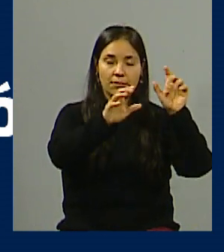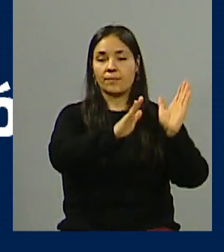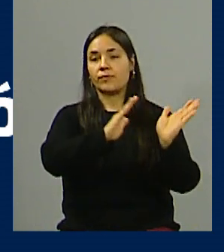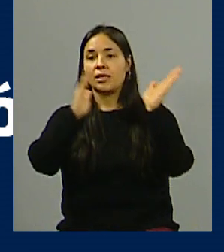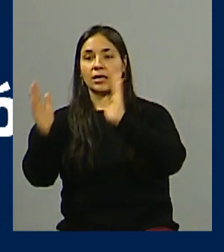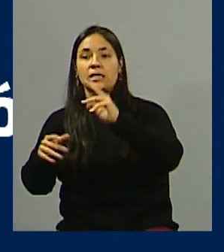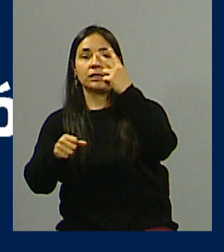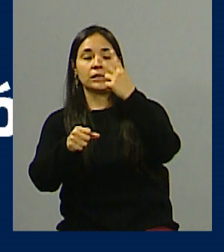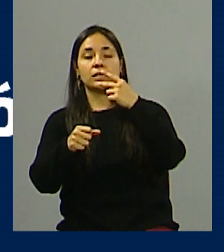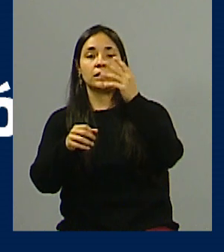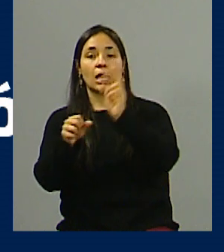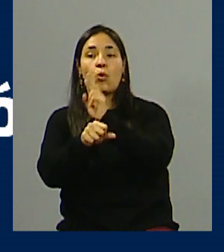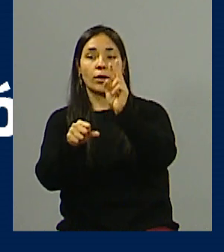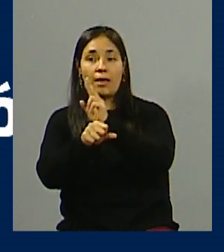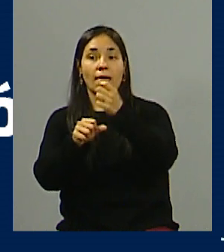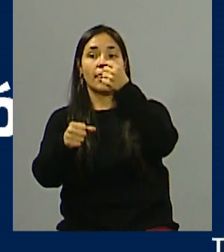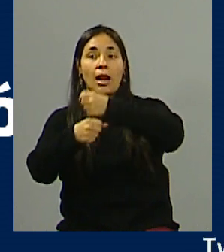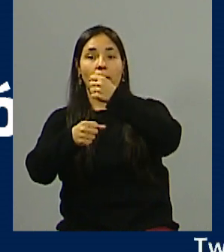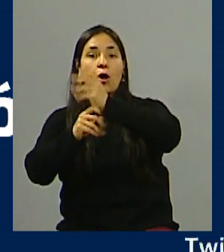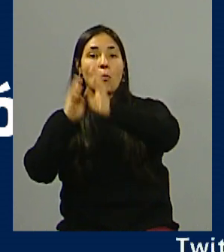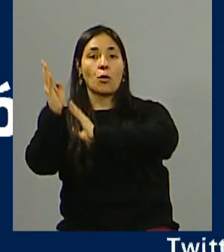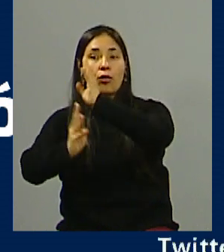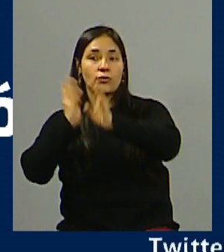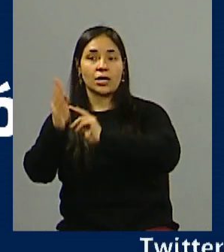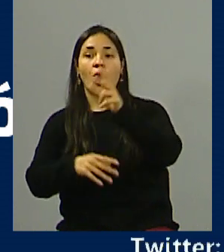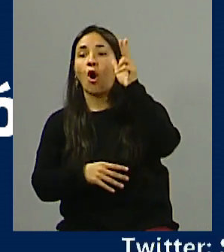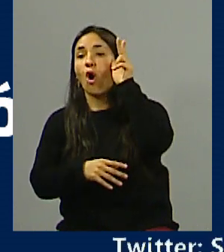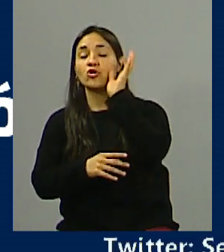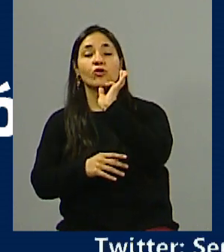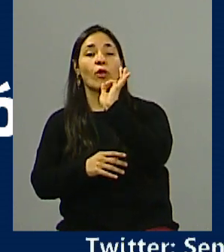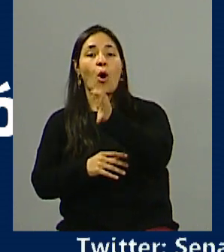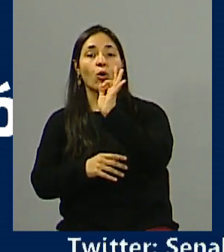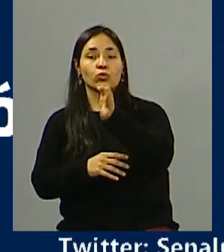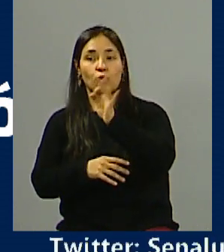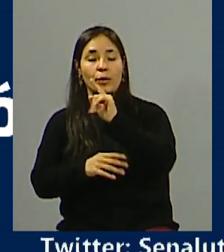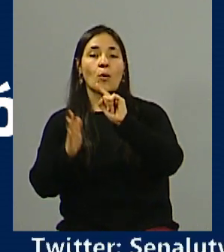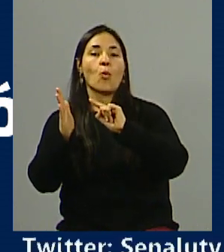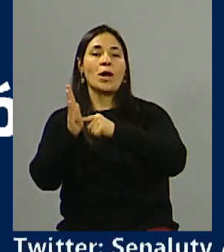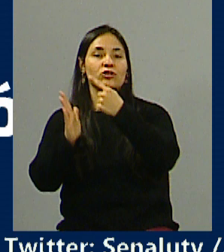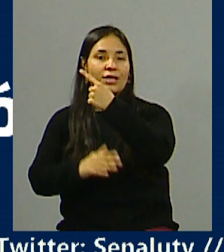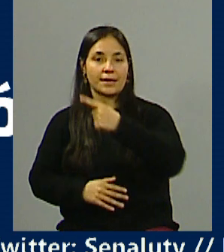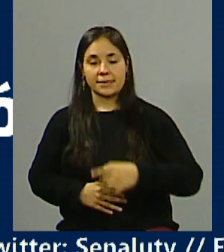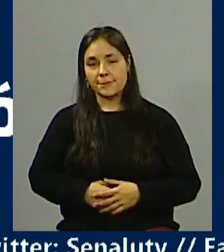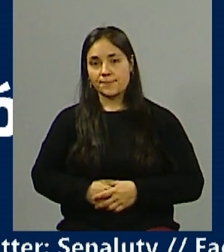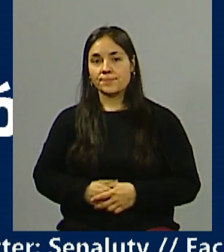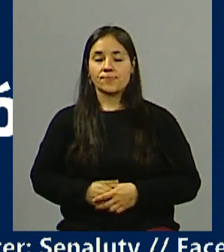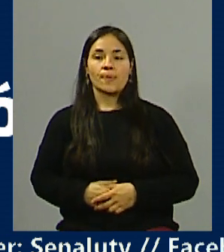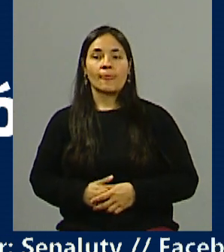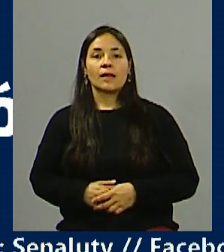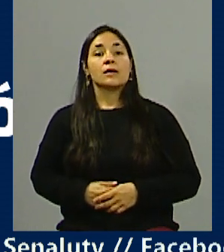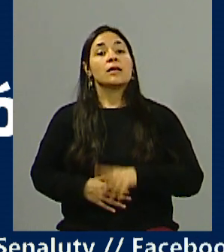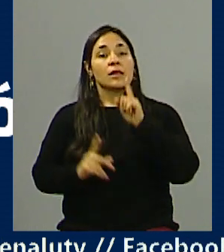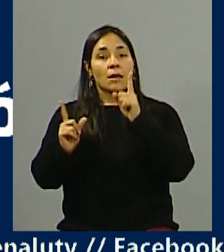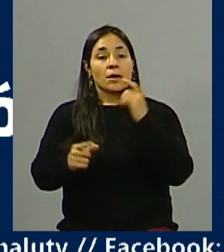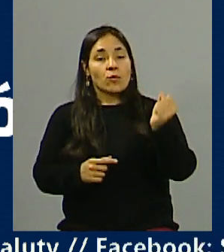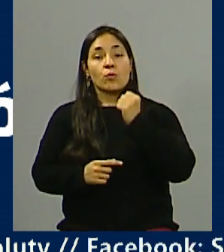trabajo y producción para el 8 de octubre cuando se realice en Cava. Pero también, y muy importante,